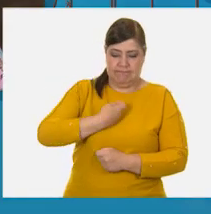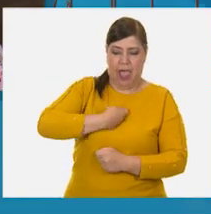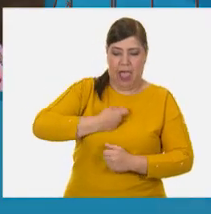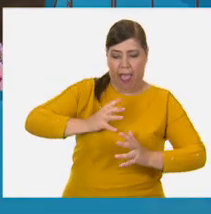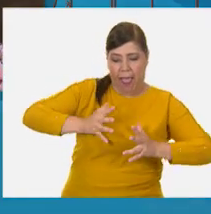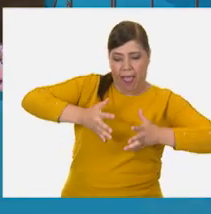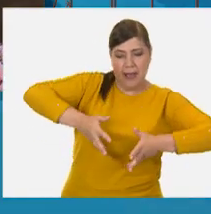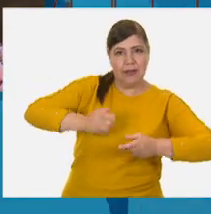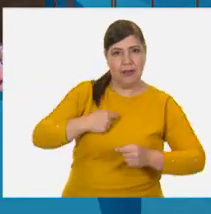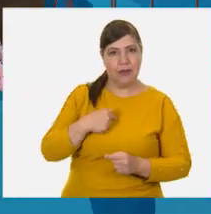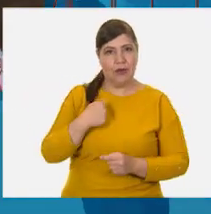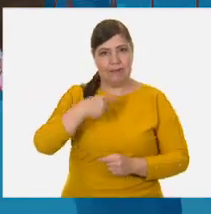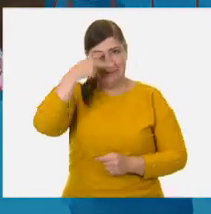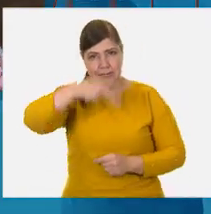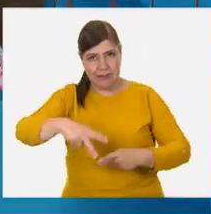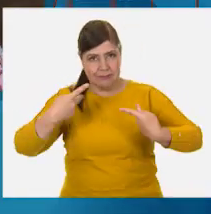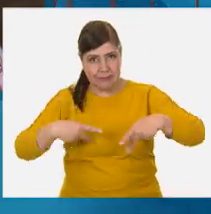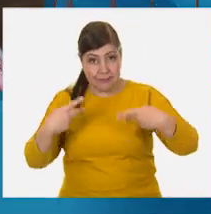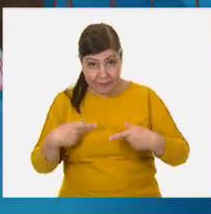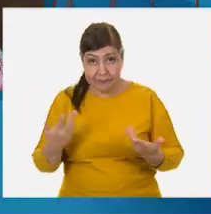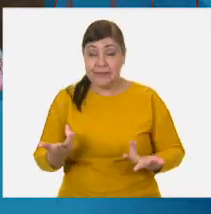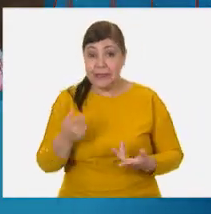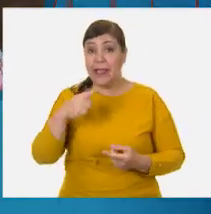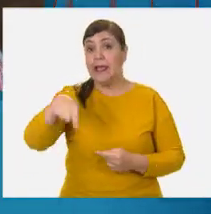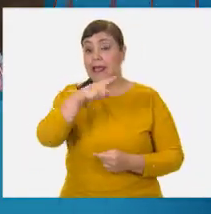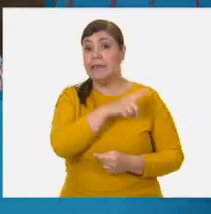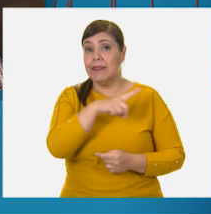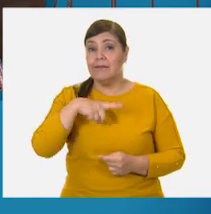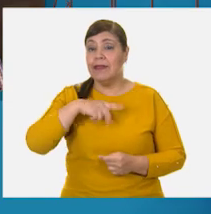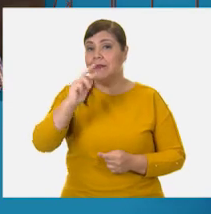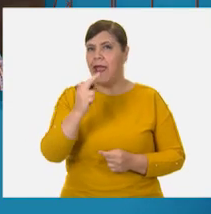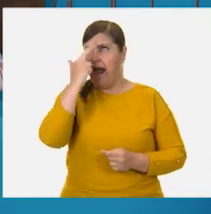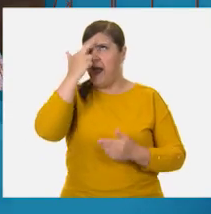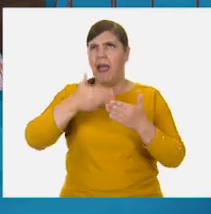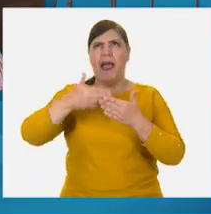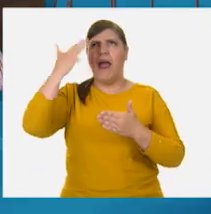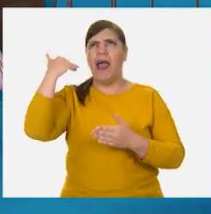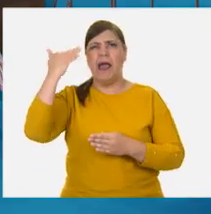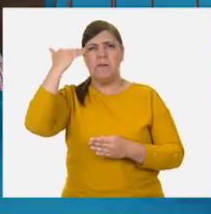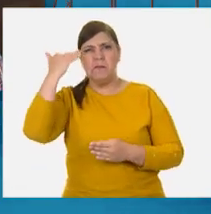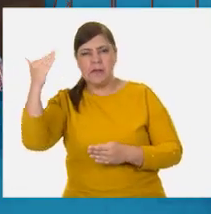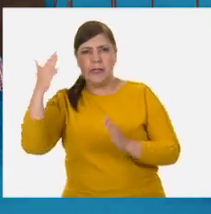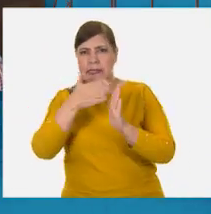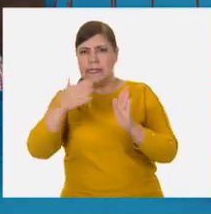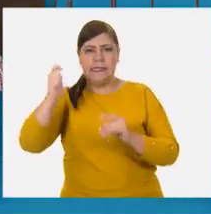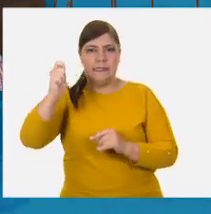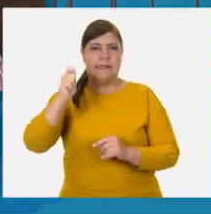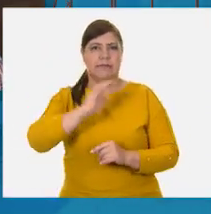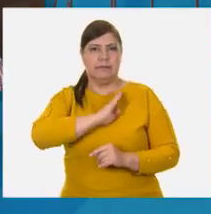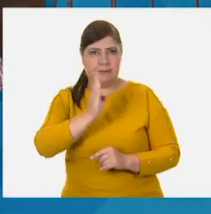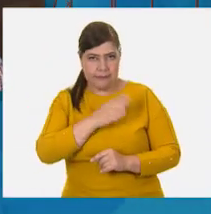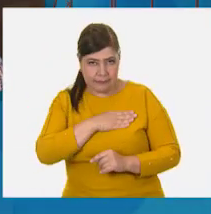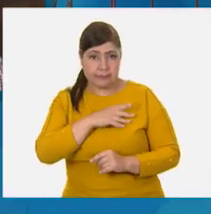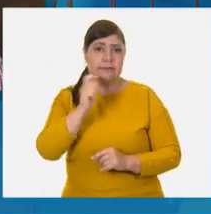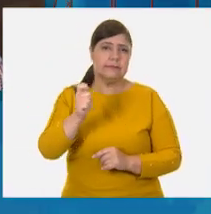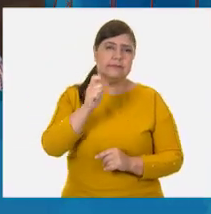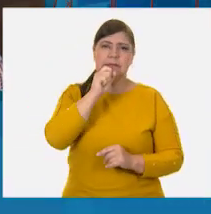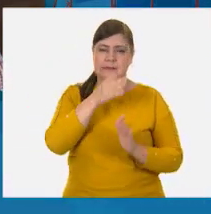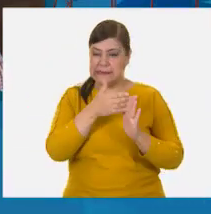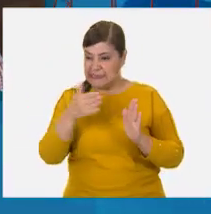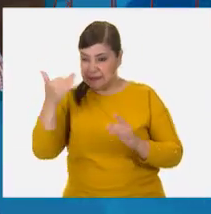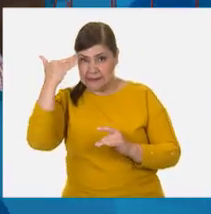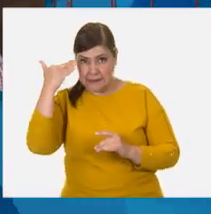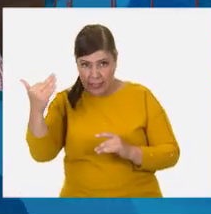a mí más me interesaría que recordáramos de nuestro pasado virreinal y de la importancia de ese episodio en nuestra